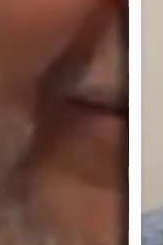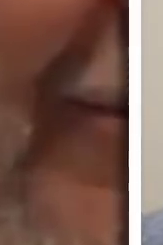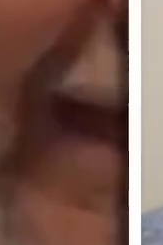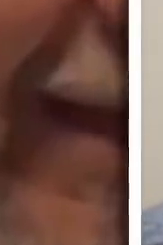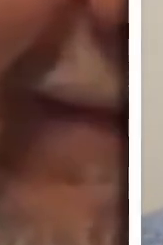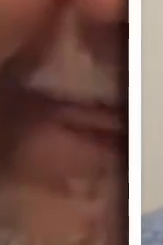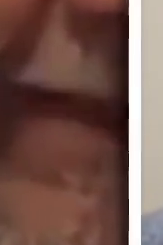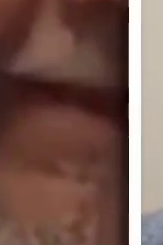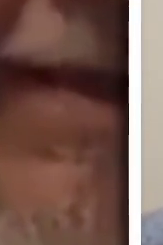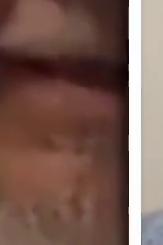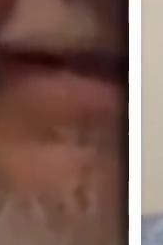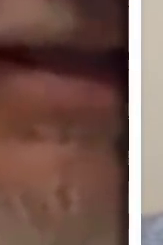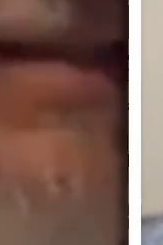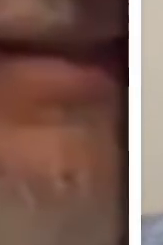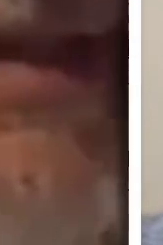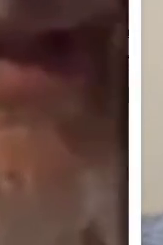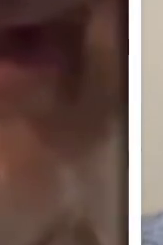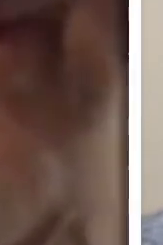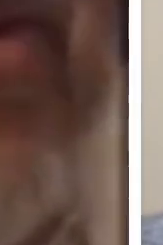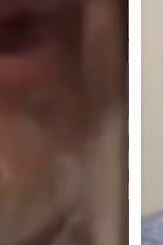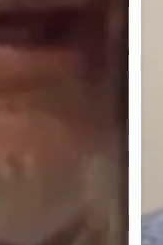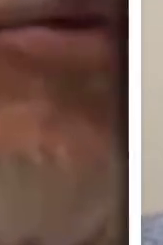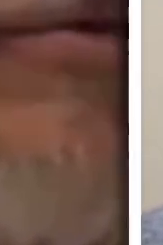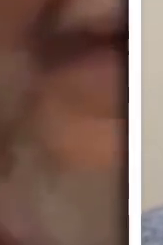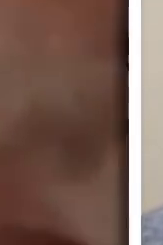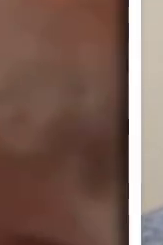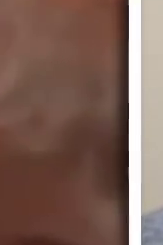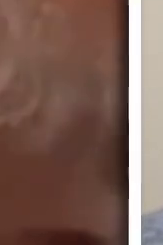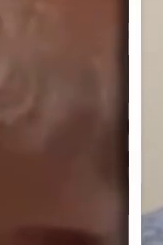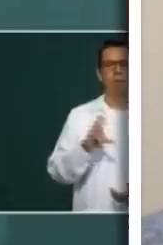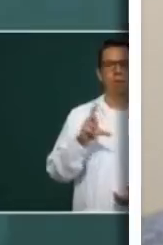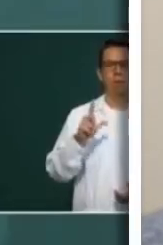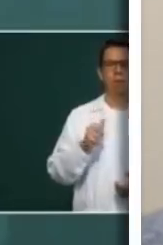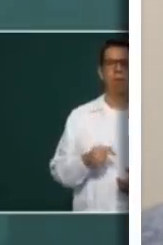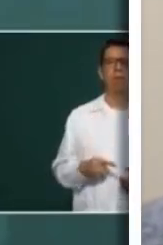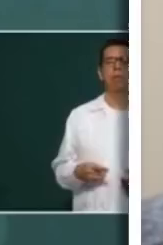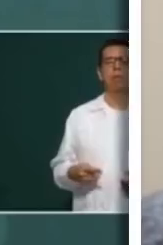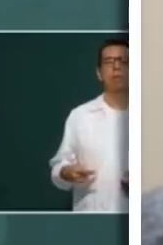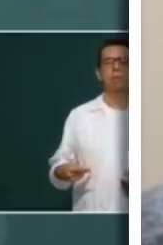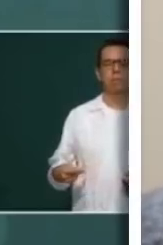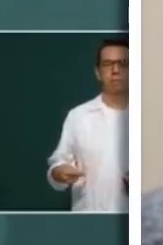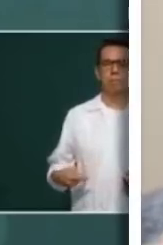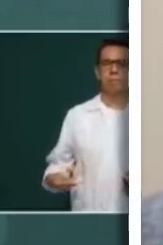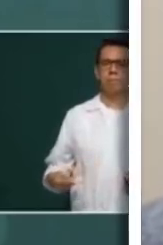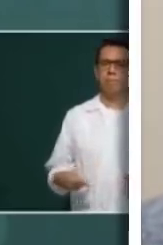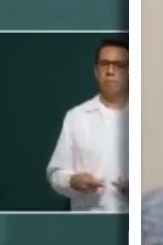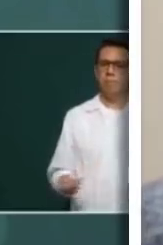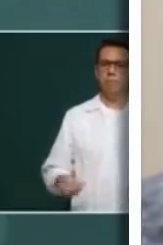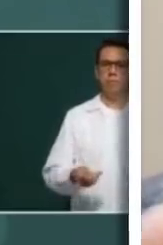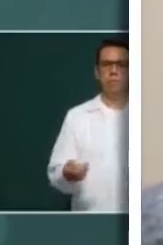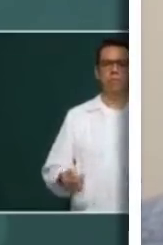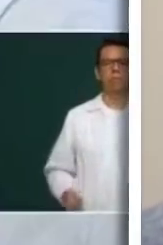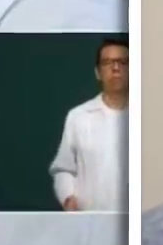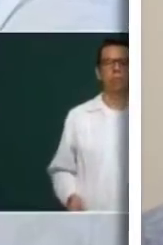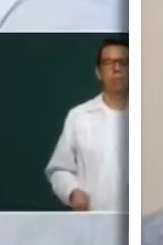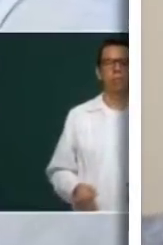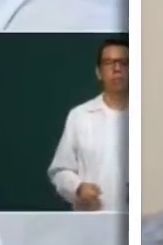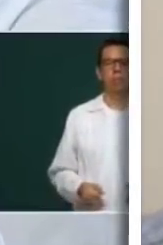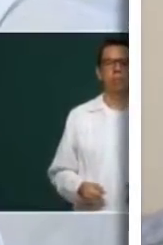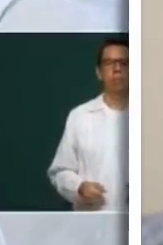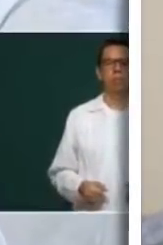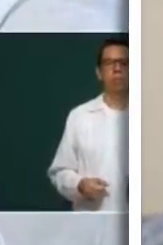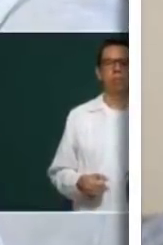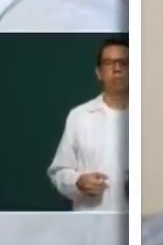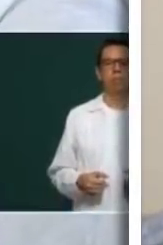ine con esta estrategia en la que quieren empezar a manejar un extra bueno es una de la parte legal